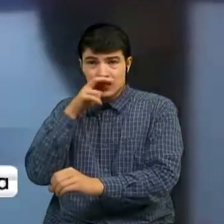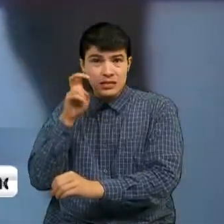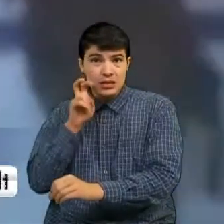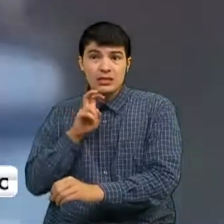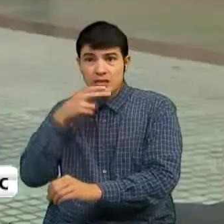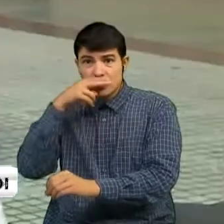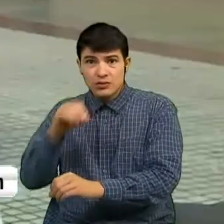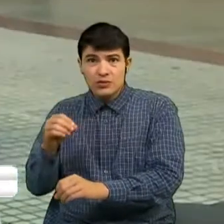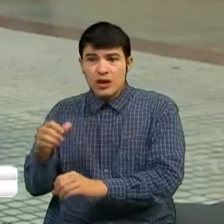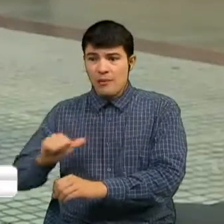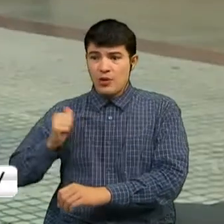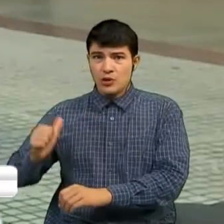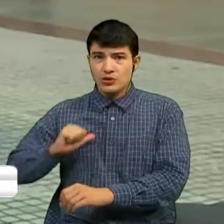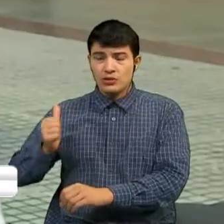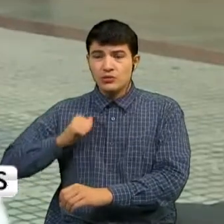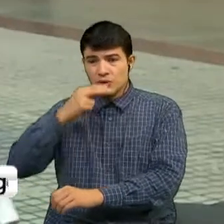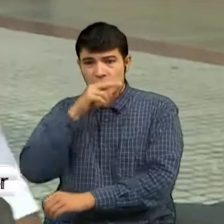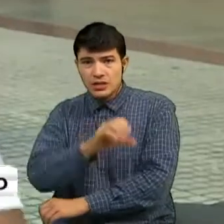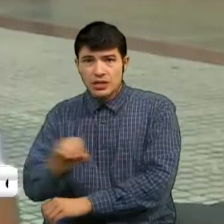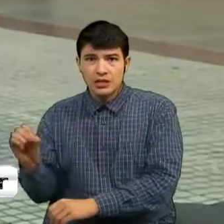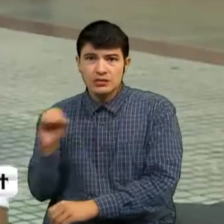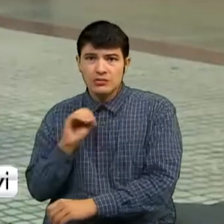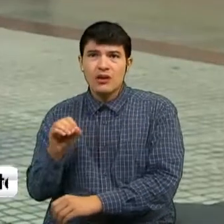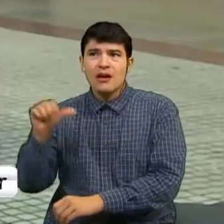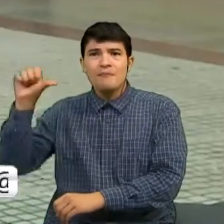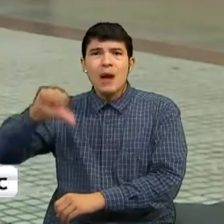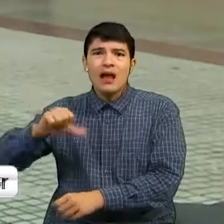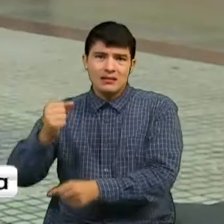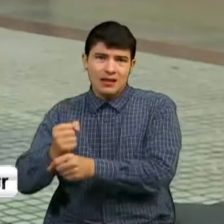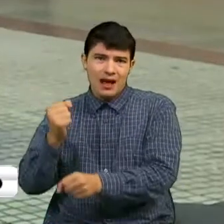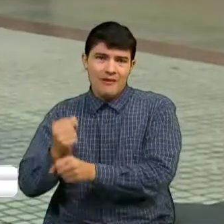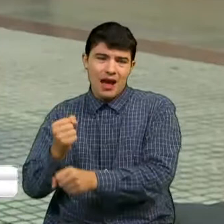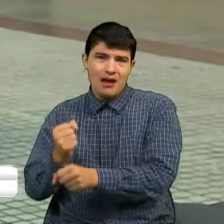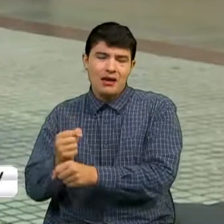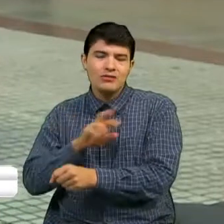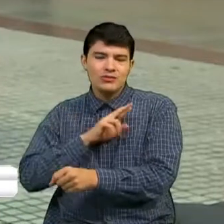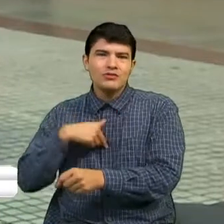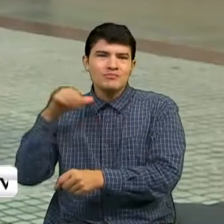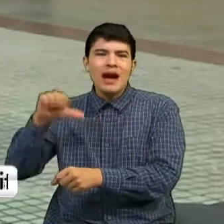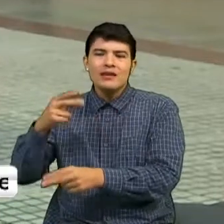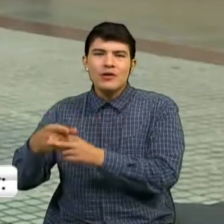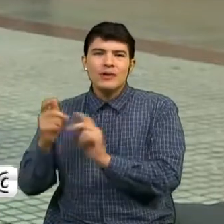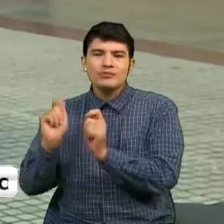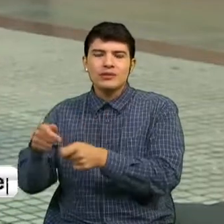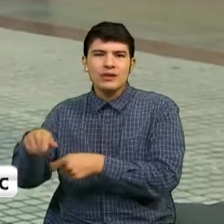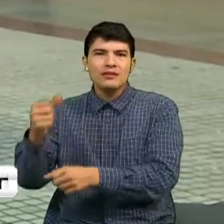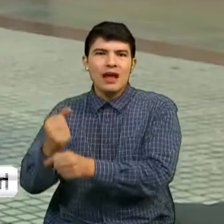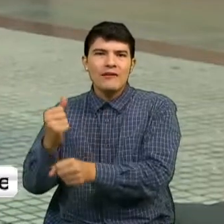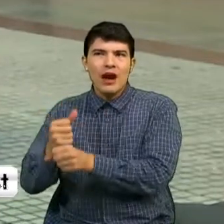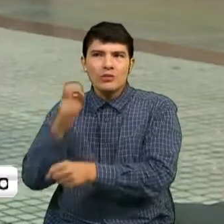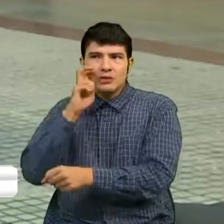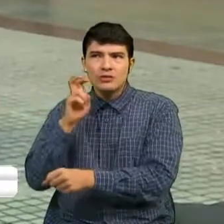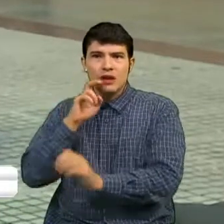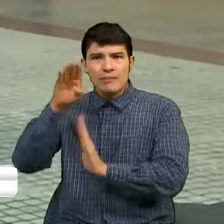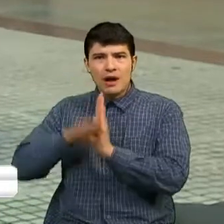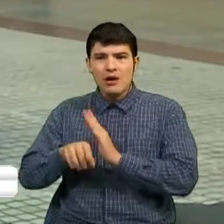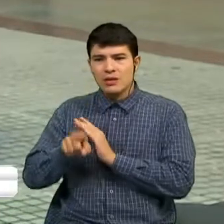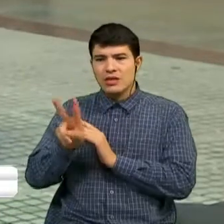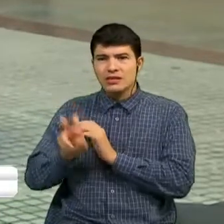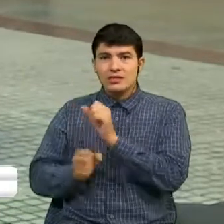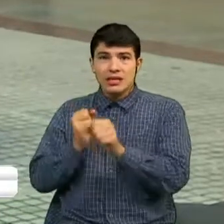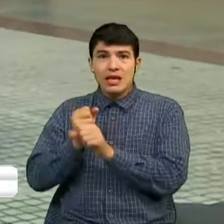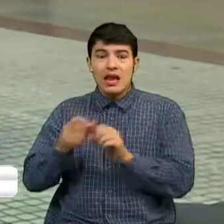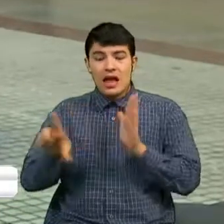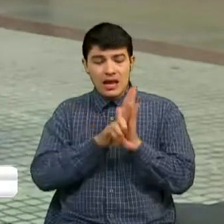sexual a menores a raíz del mal llamado trabajo sexual. Nosotros no podríamos hablar de trabajo sexual en menor de 17 años porque la ley